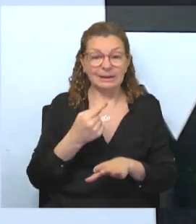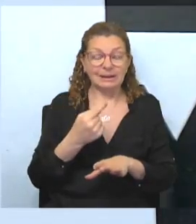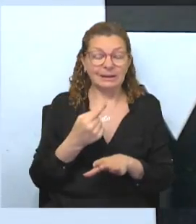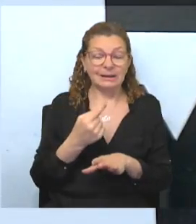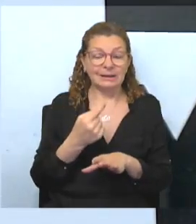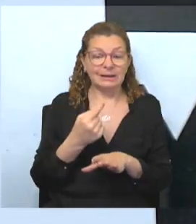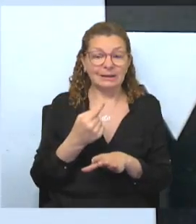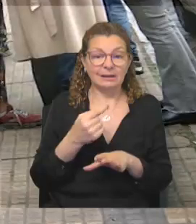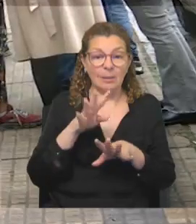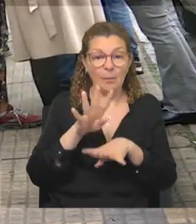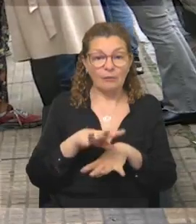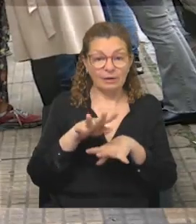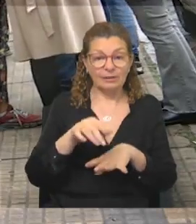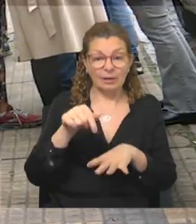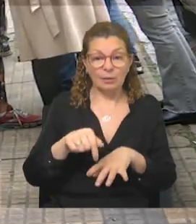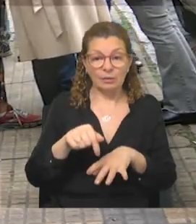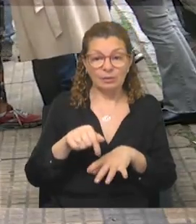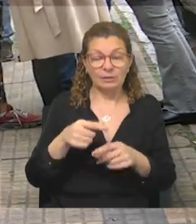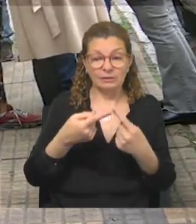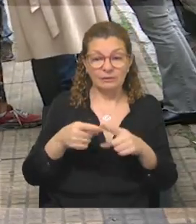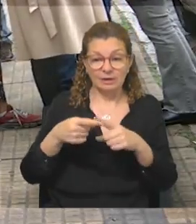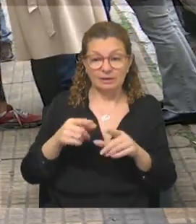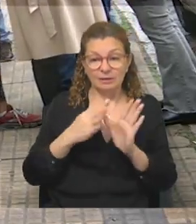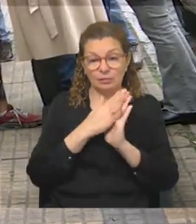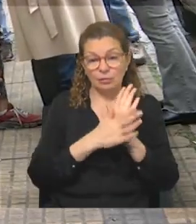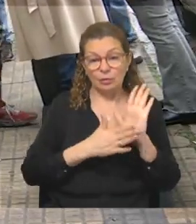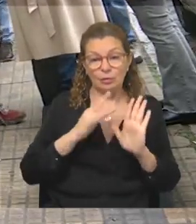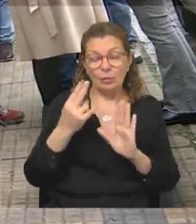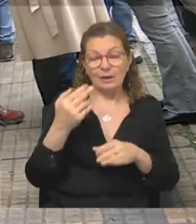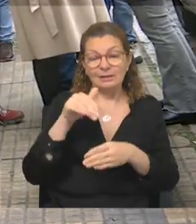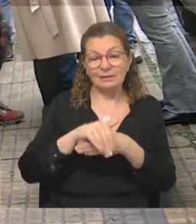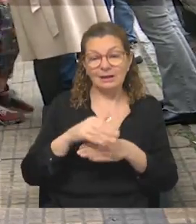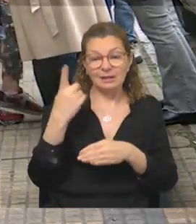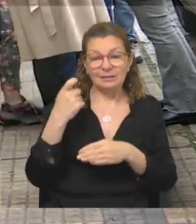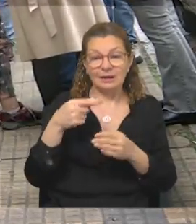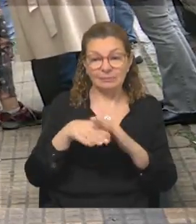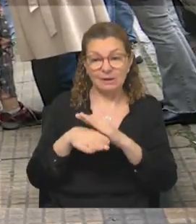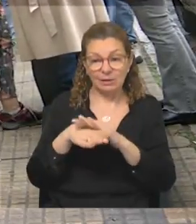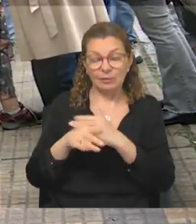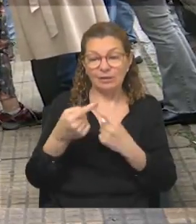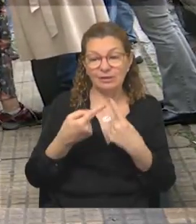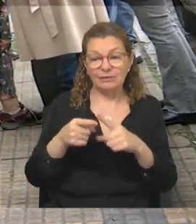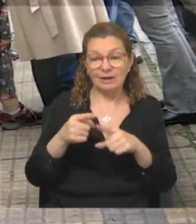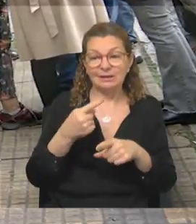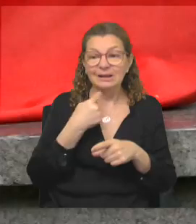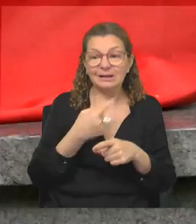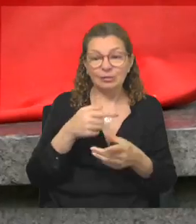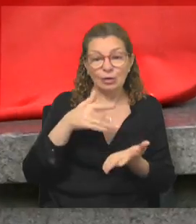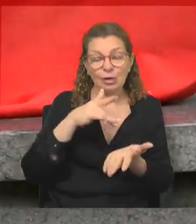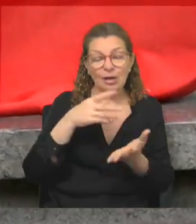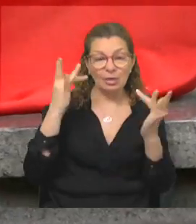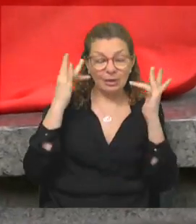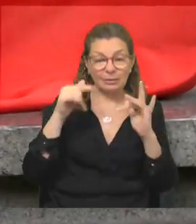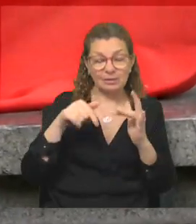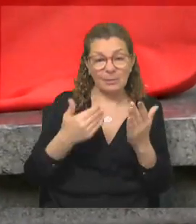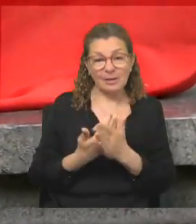que se movilizan desde distintos puntos del país y en la tarde de ayer ocuparon varios centros educativos aquí en Montevideo esta mañana